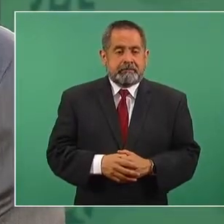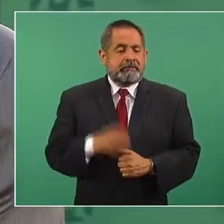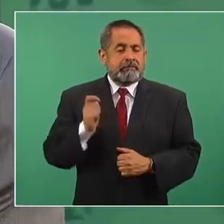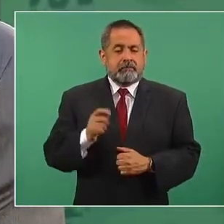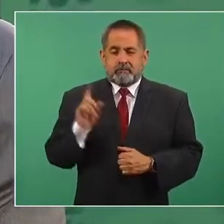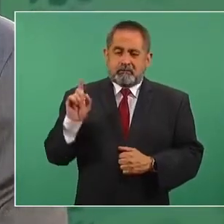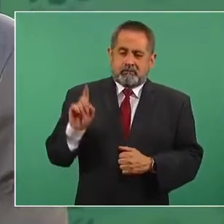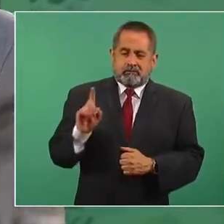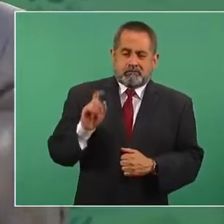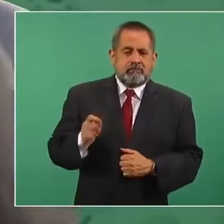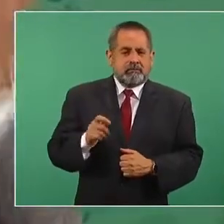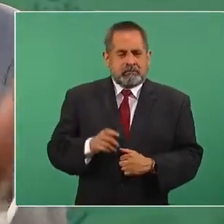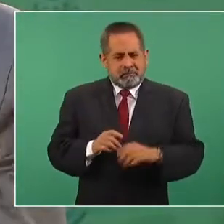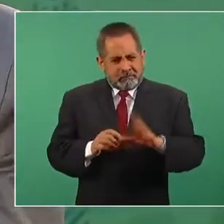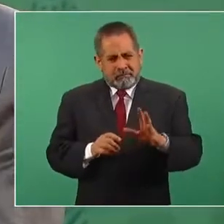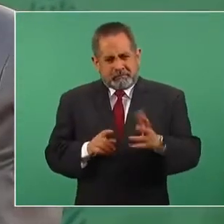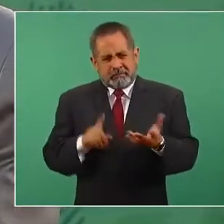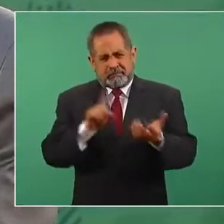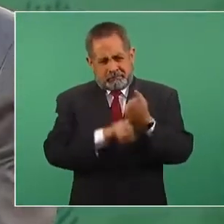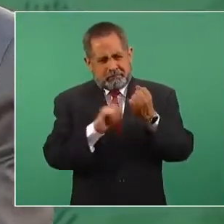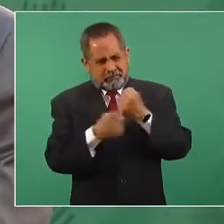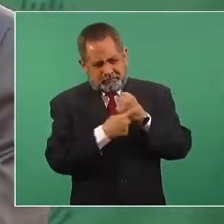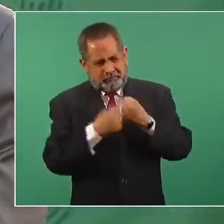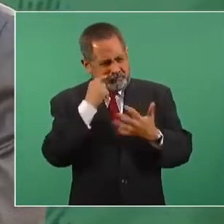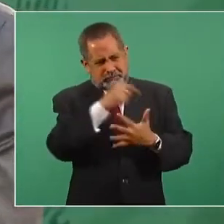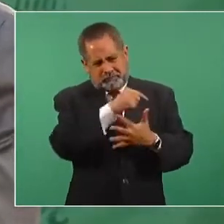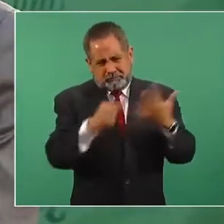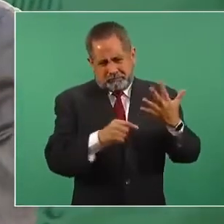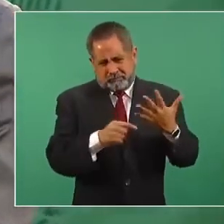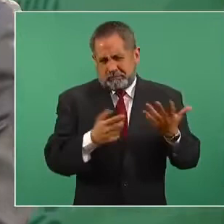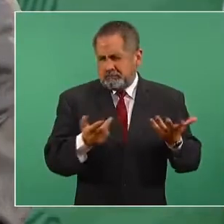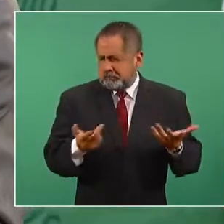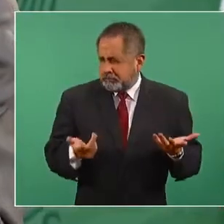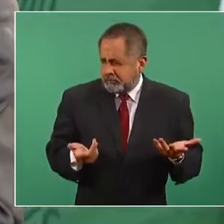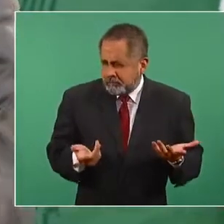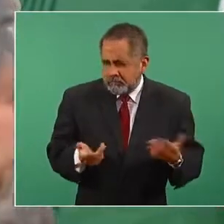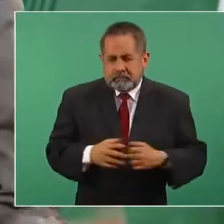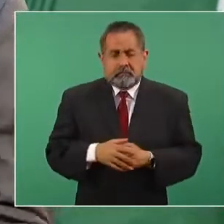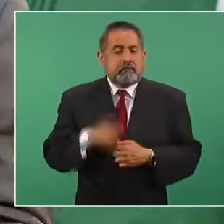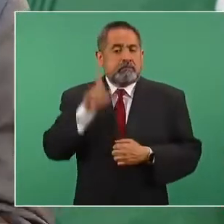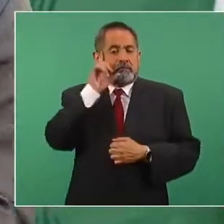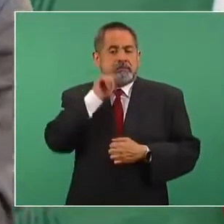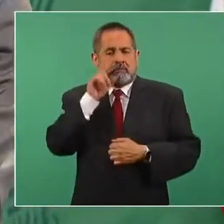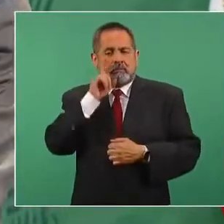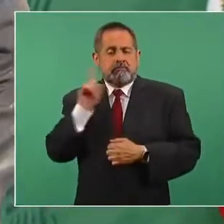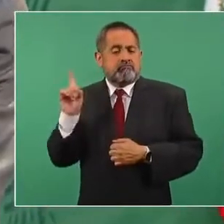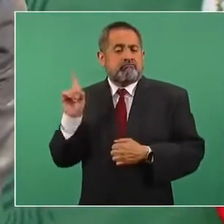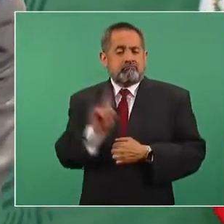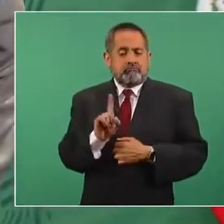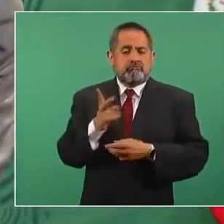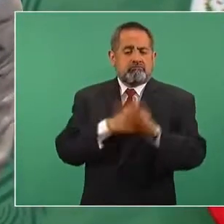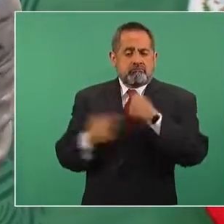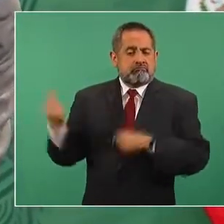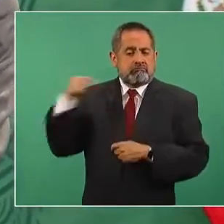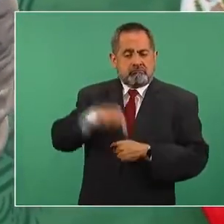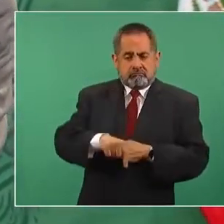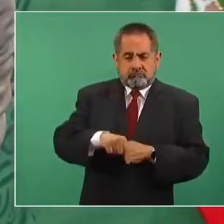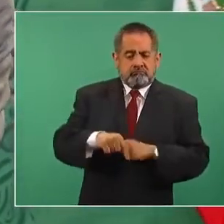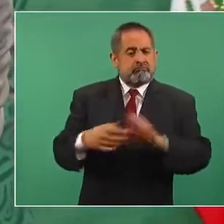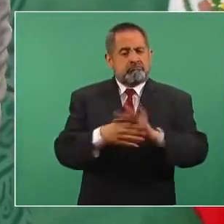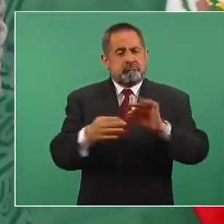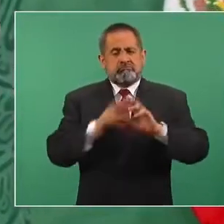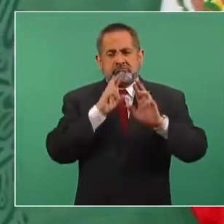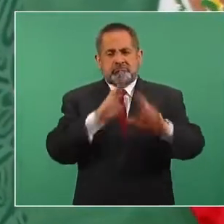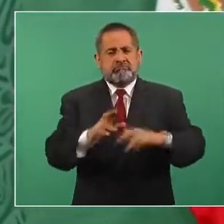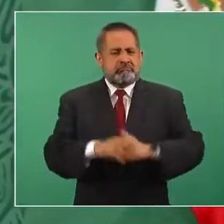Entonces, hay que ver eso también, ¿no? Y ya mañana va a estar él aquí y